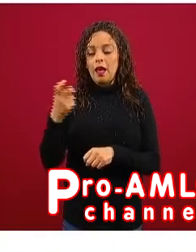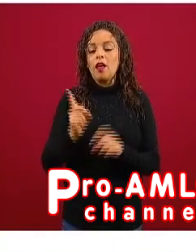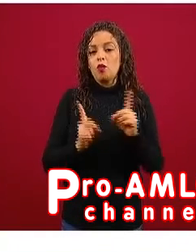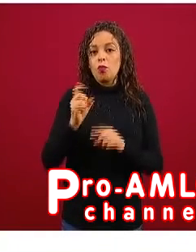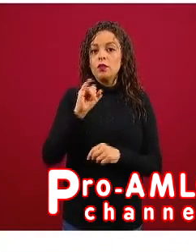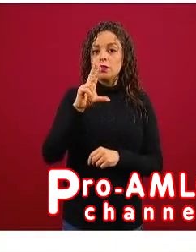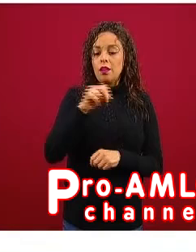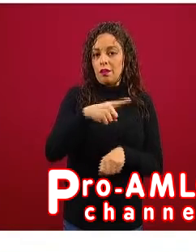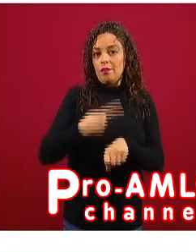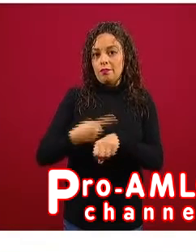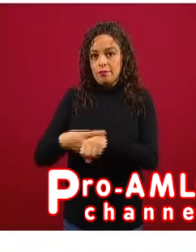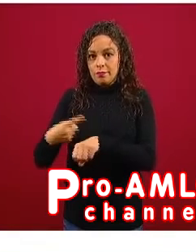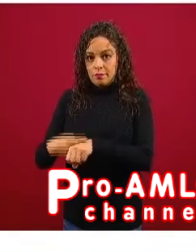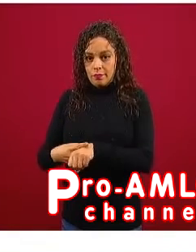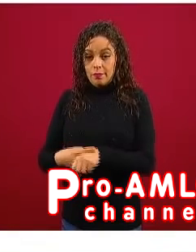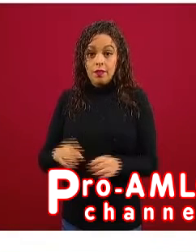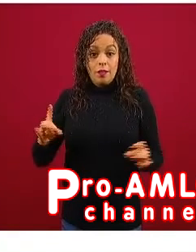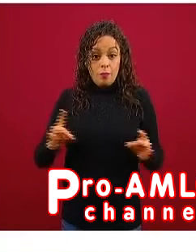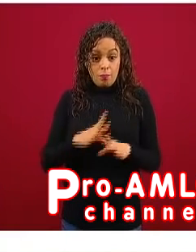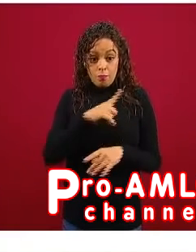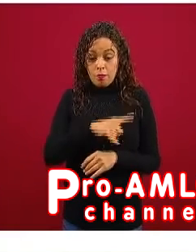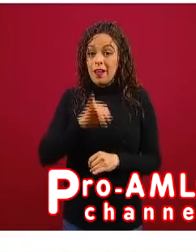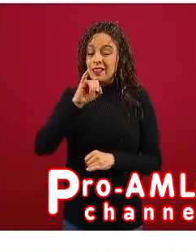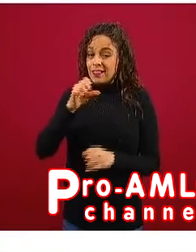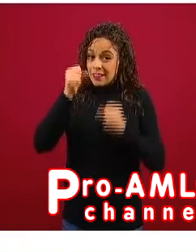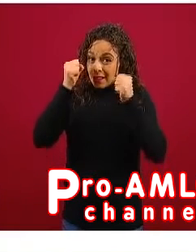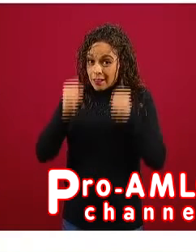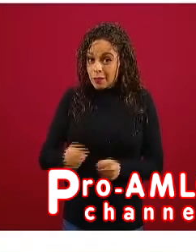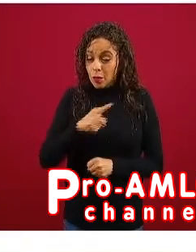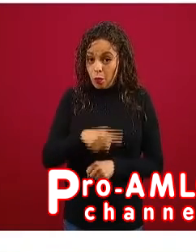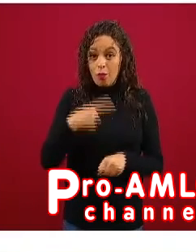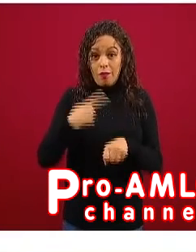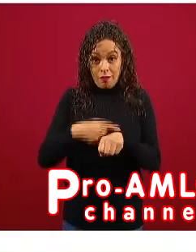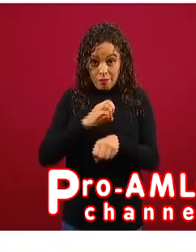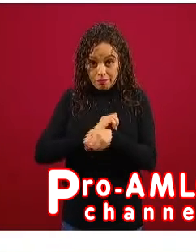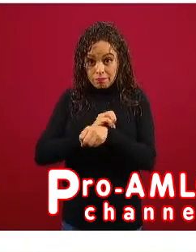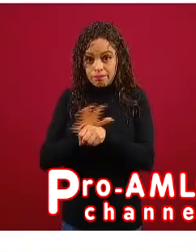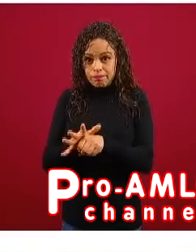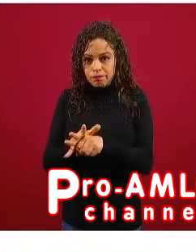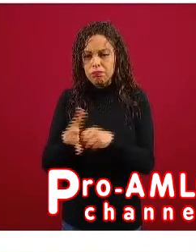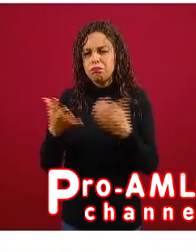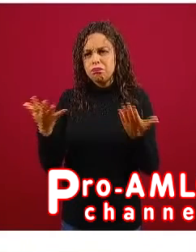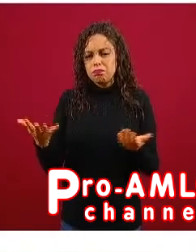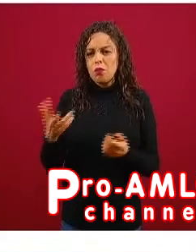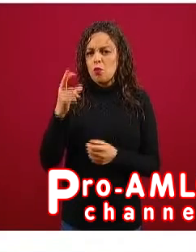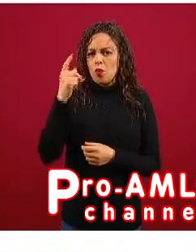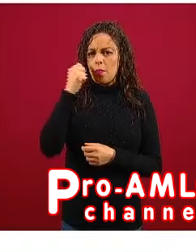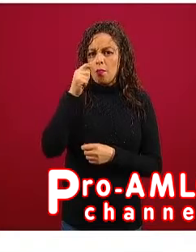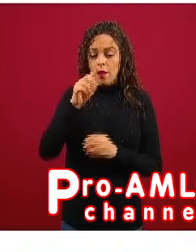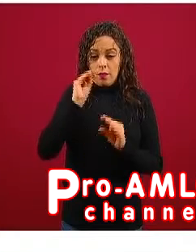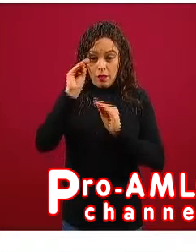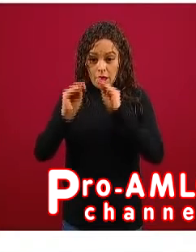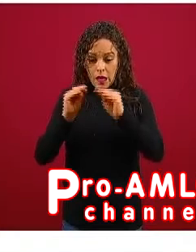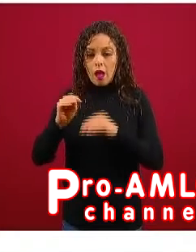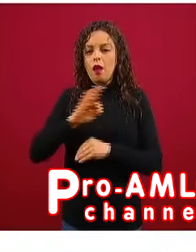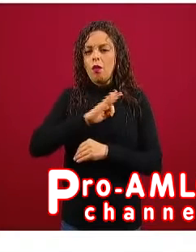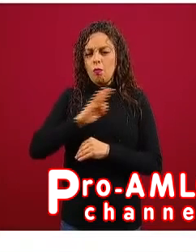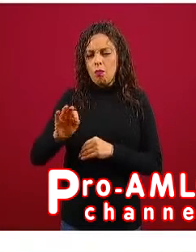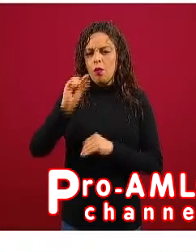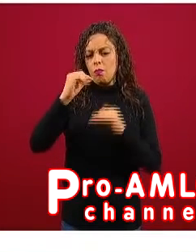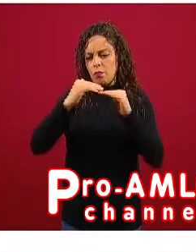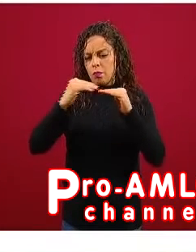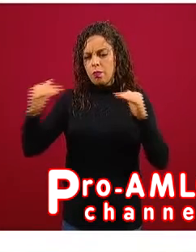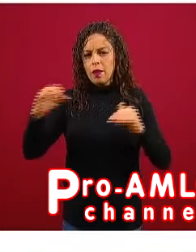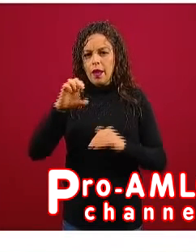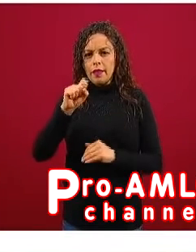todos ellos confirmados bajo ese supuesto, aún así la tendencia sería estable prácticamente de la última semana,